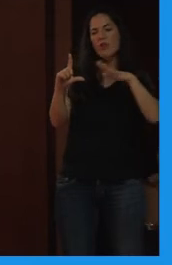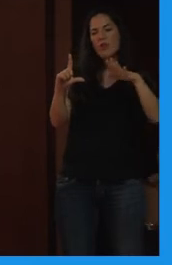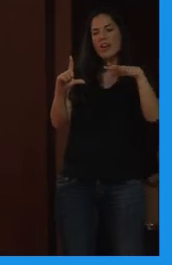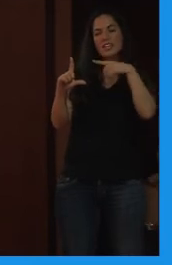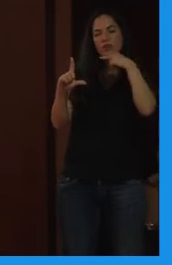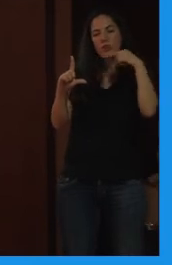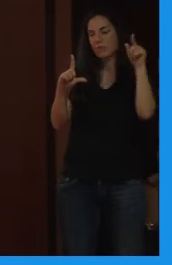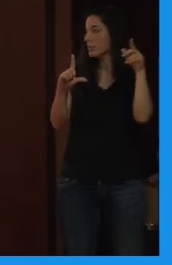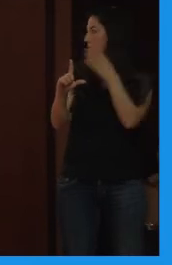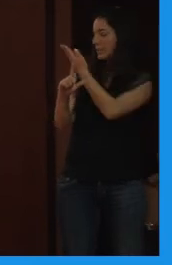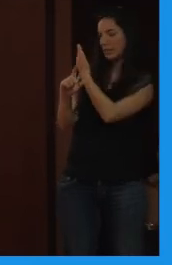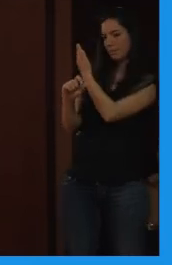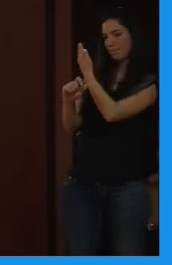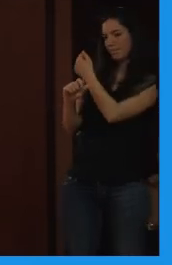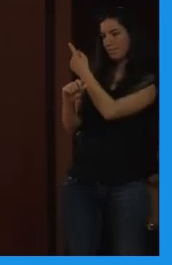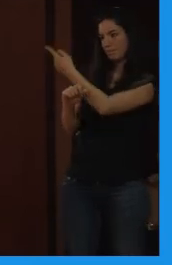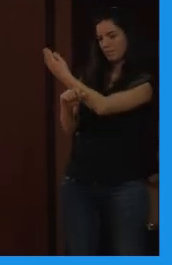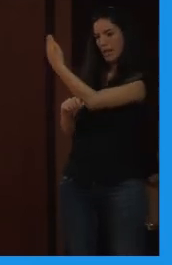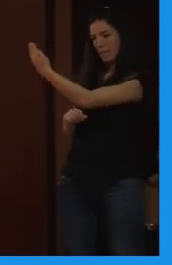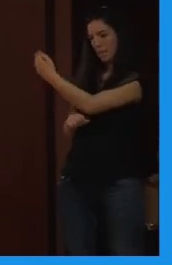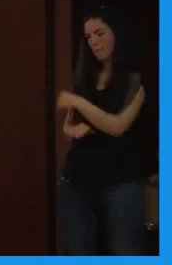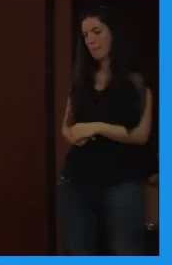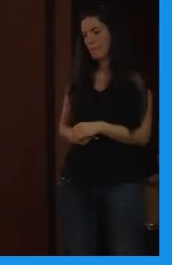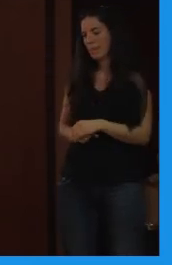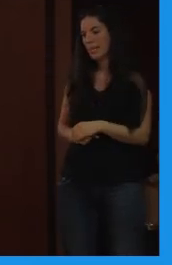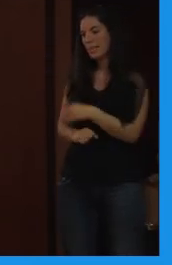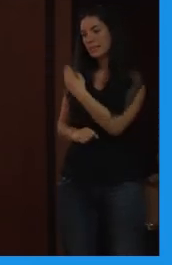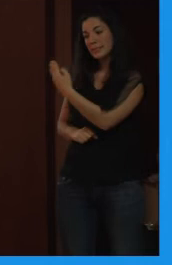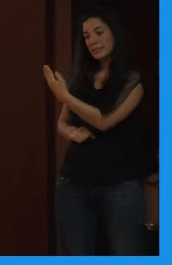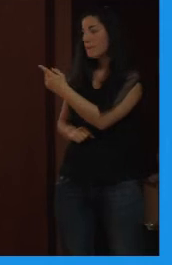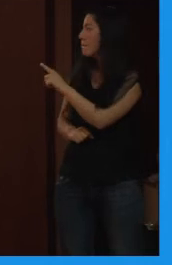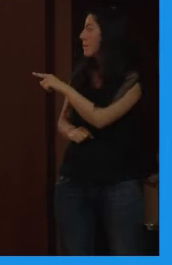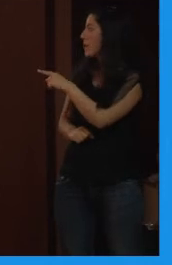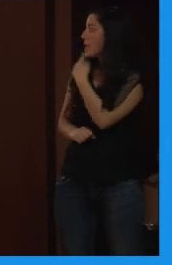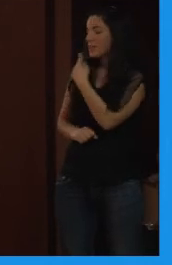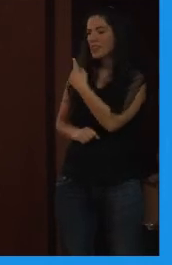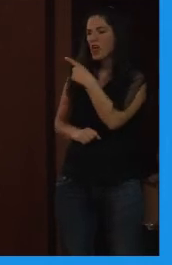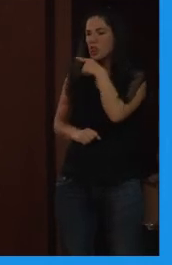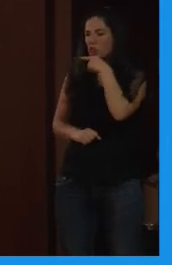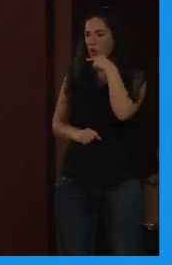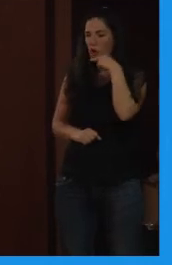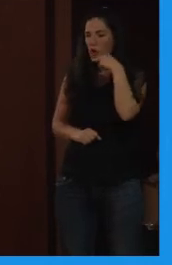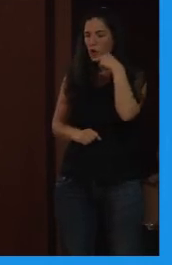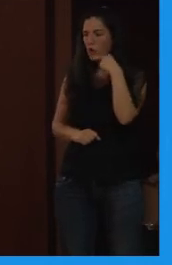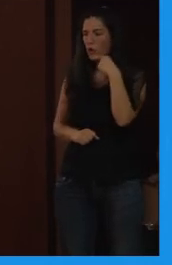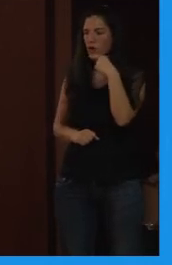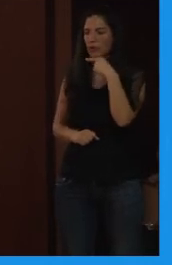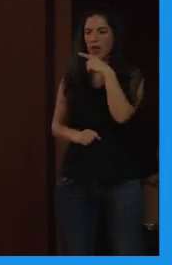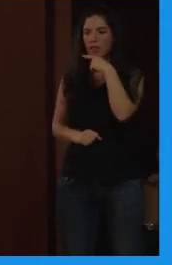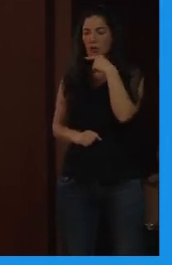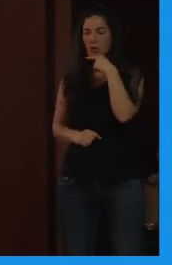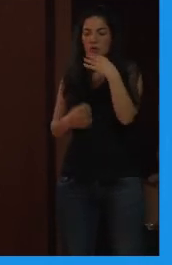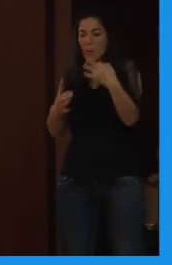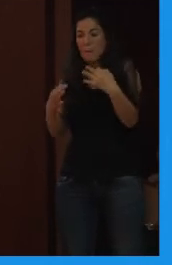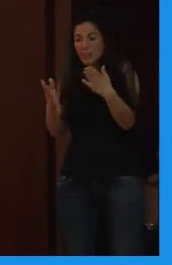aparecer dolor. Entonces se presionan y aparece un dolor patológico. Son zonas que no debería doler a